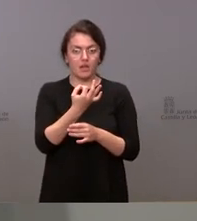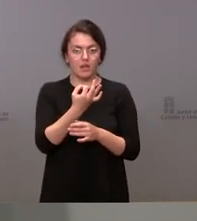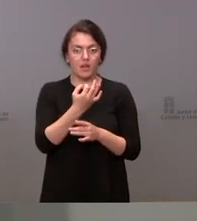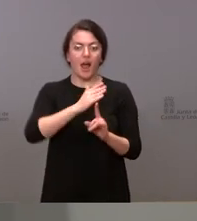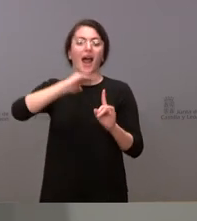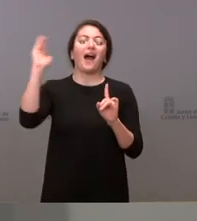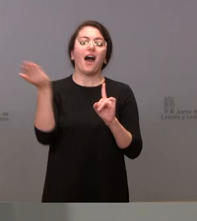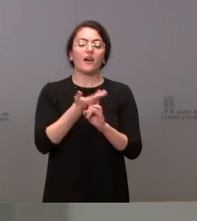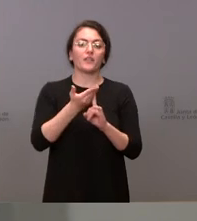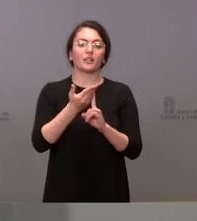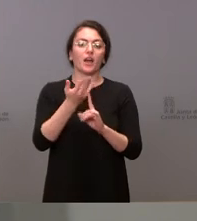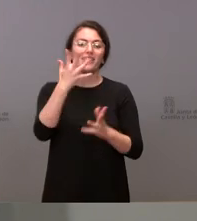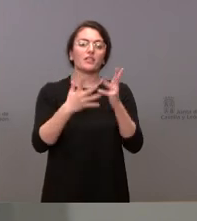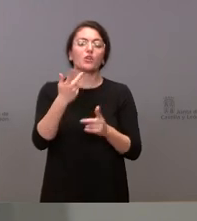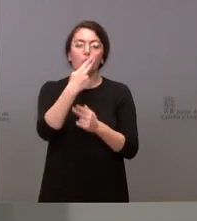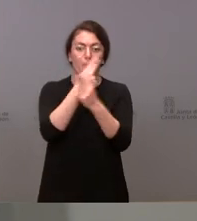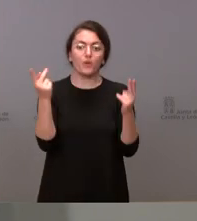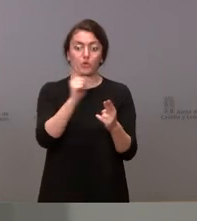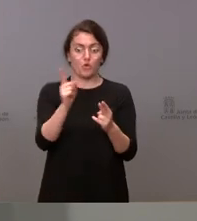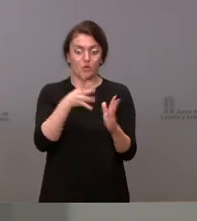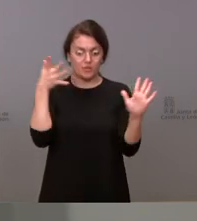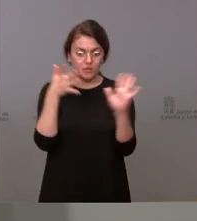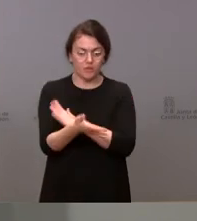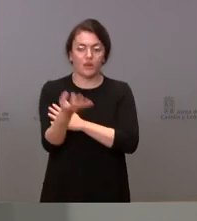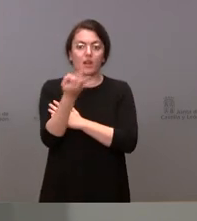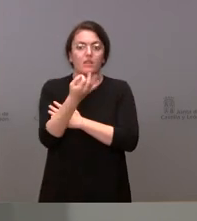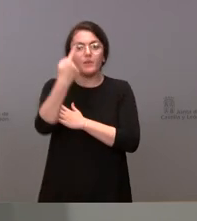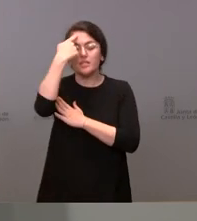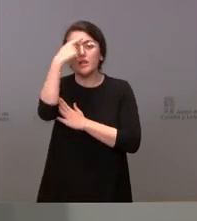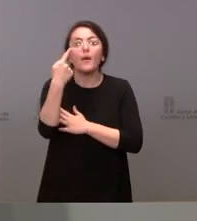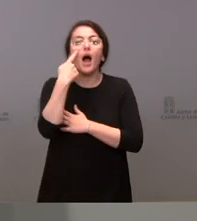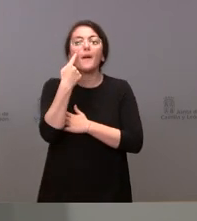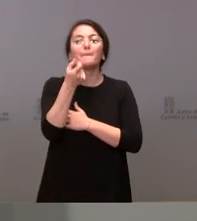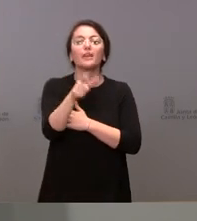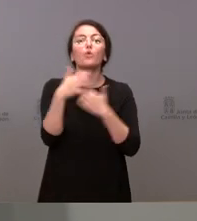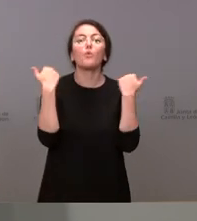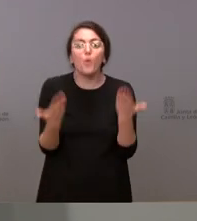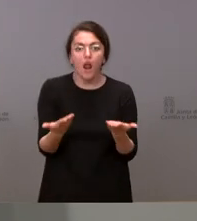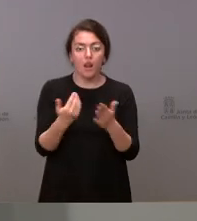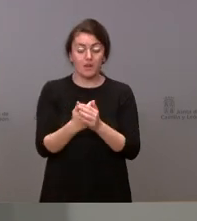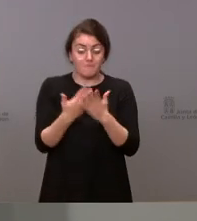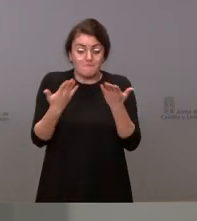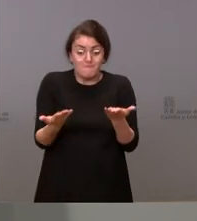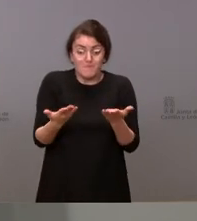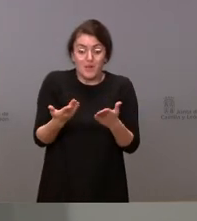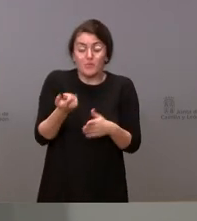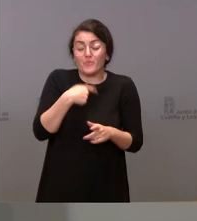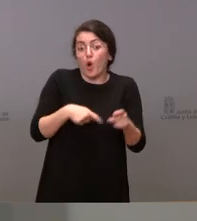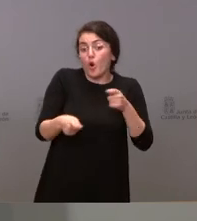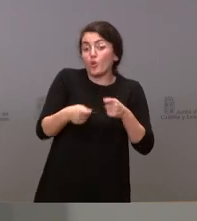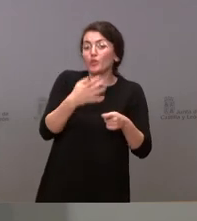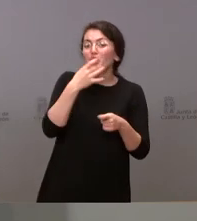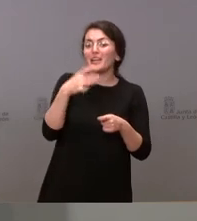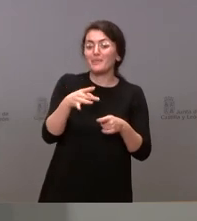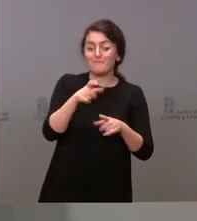saberlo, tendremos que saber qué es lo que vale para saber si es sin perjuicio. Pero como estamos en manos de unos ignorantes,